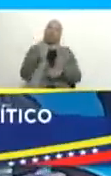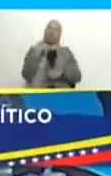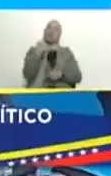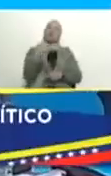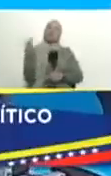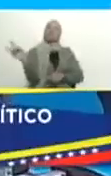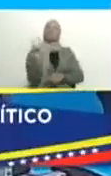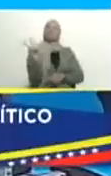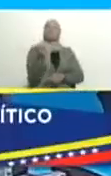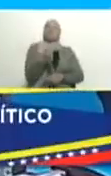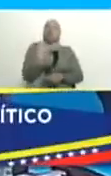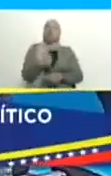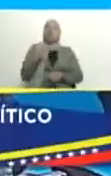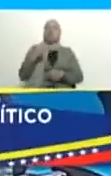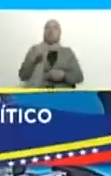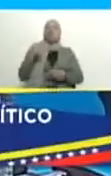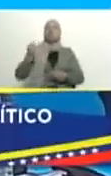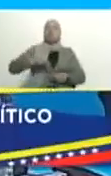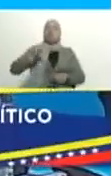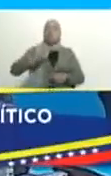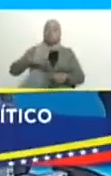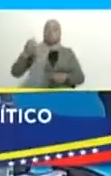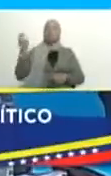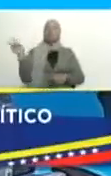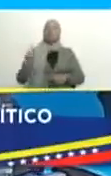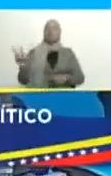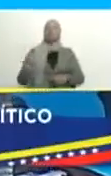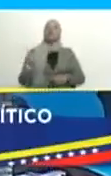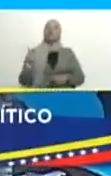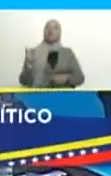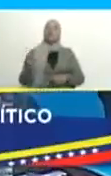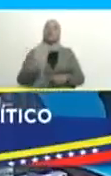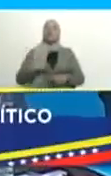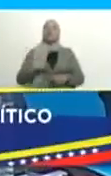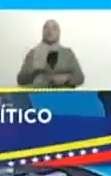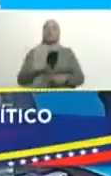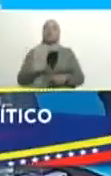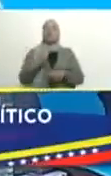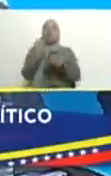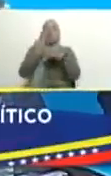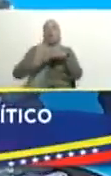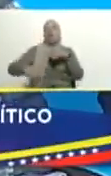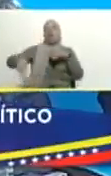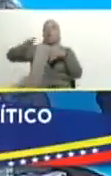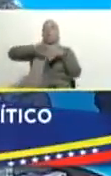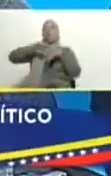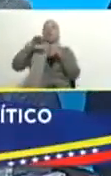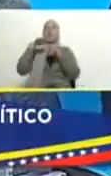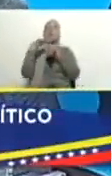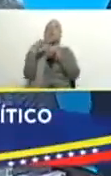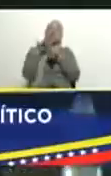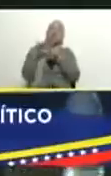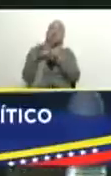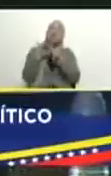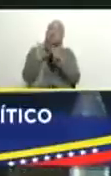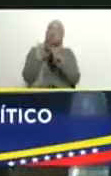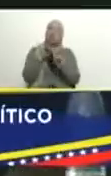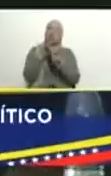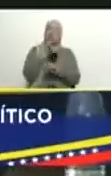y cruzar nuestras fronteras a decir soy venezolano, soy venezolana, y en el peor de las dificultades, en la peor de las